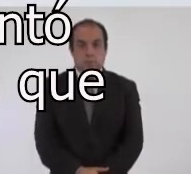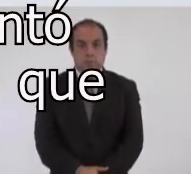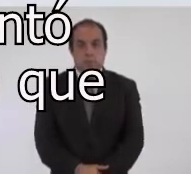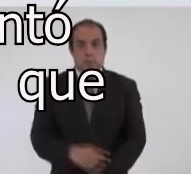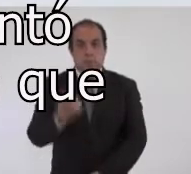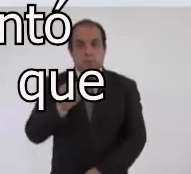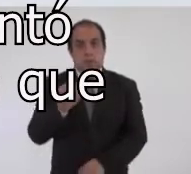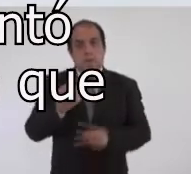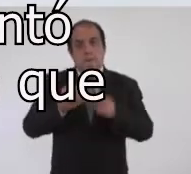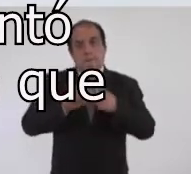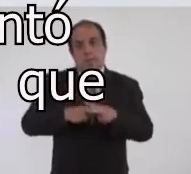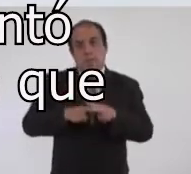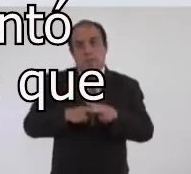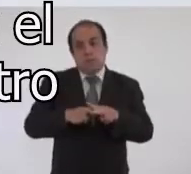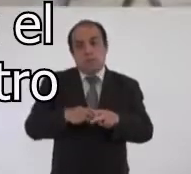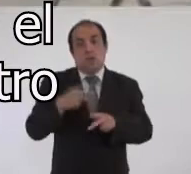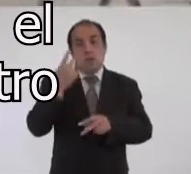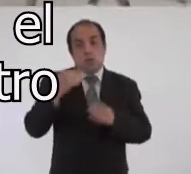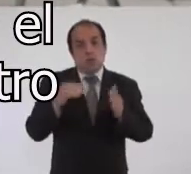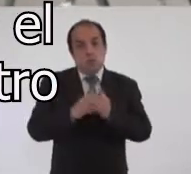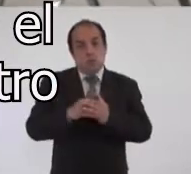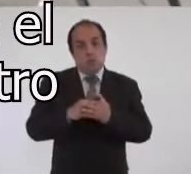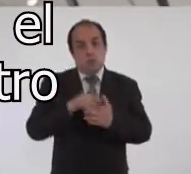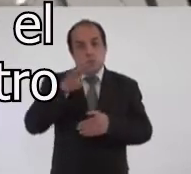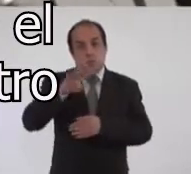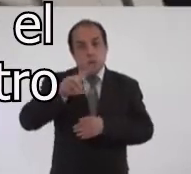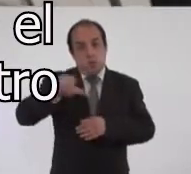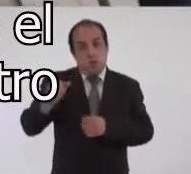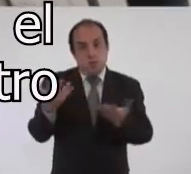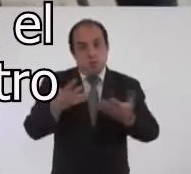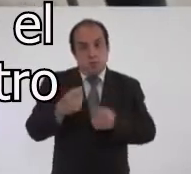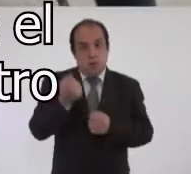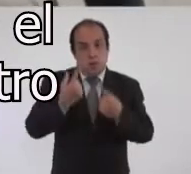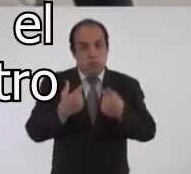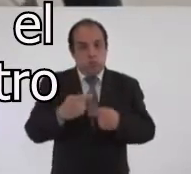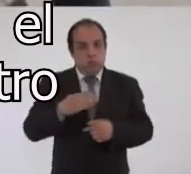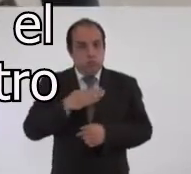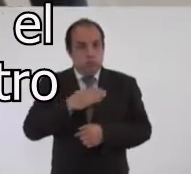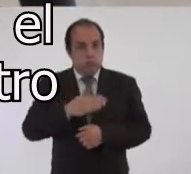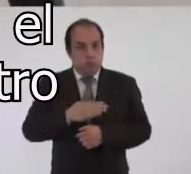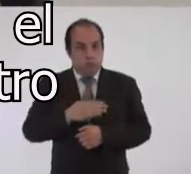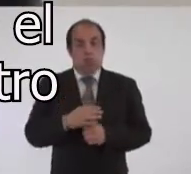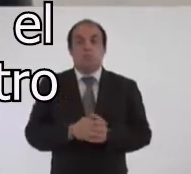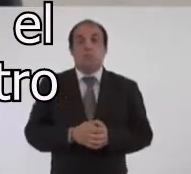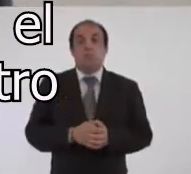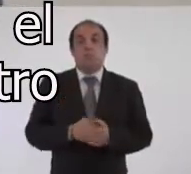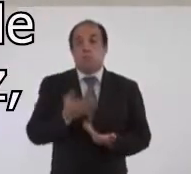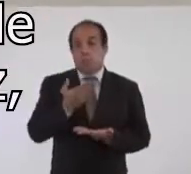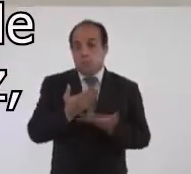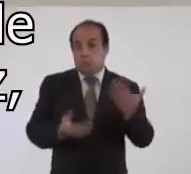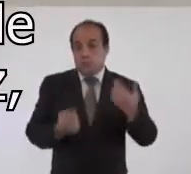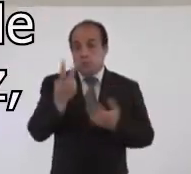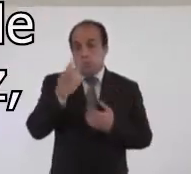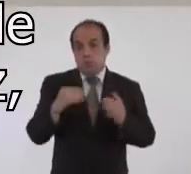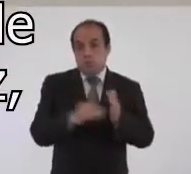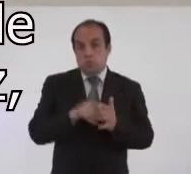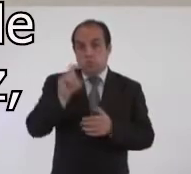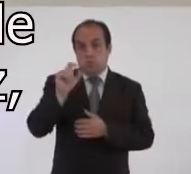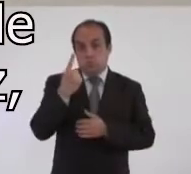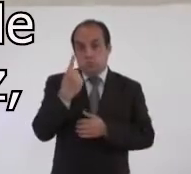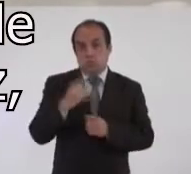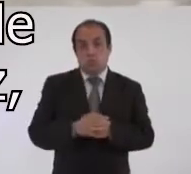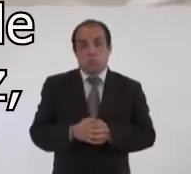objetivo es atender la violencia que sucede en casa, ya que recordó que el 70% de las violaciones ocurren dentro del